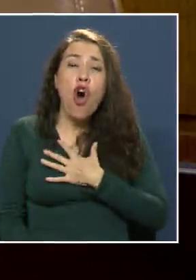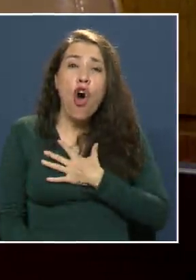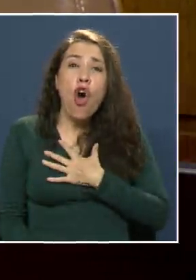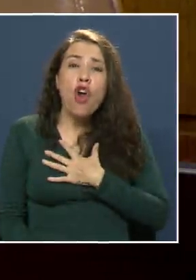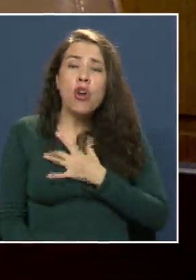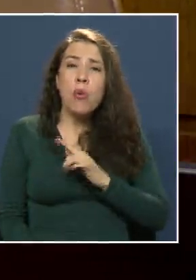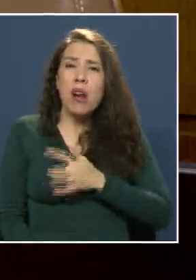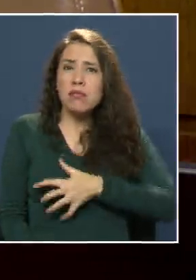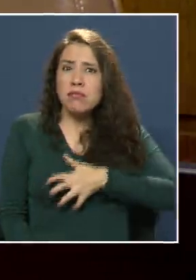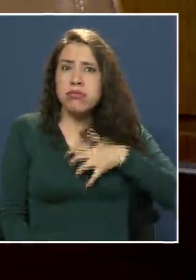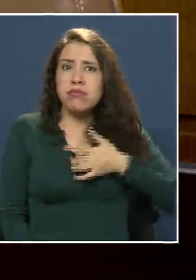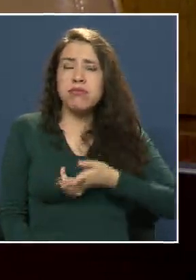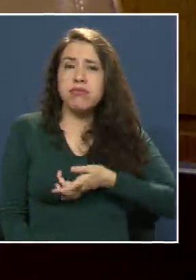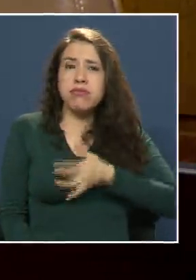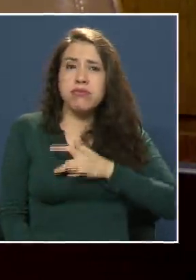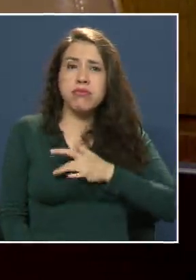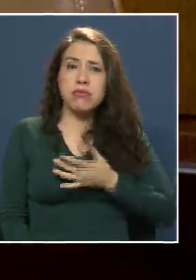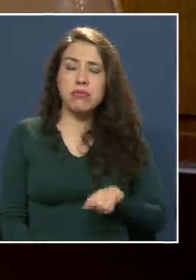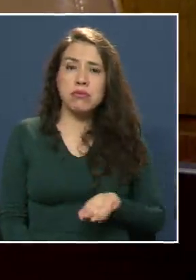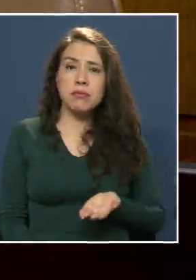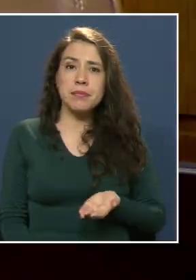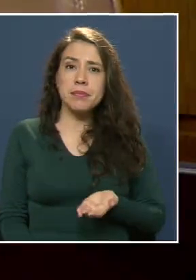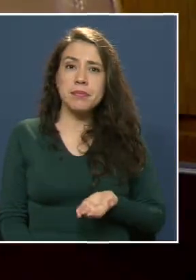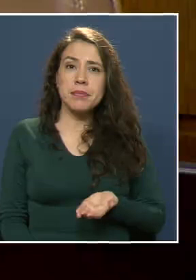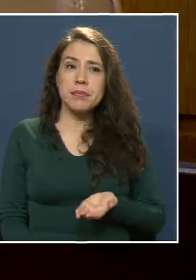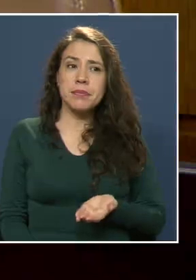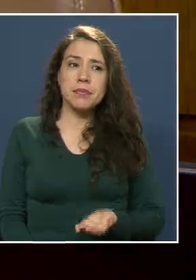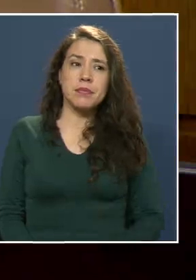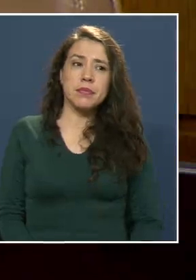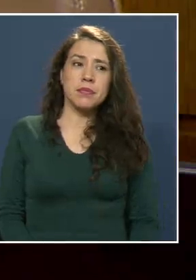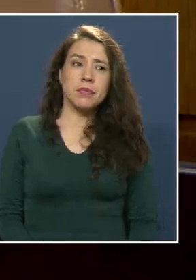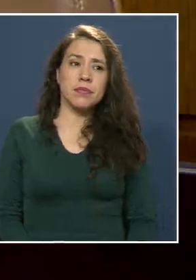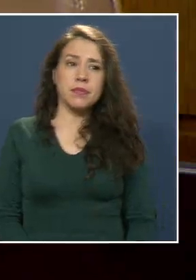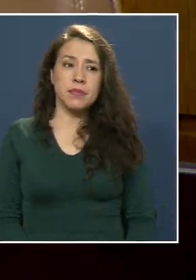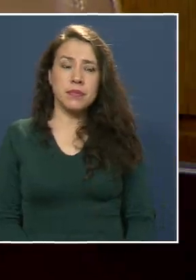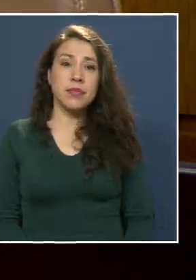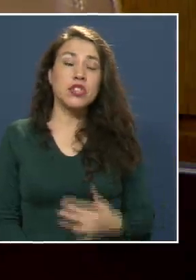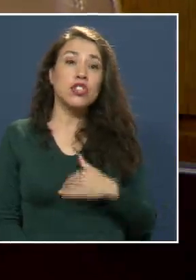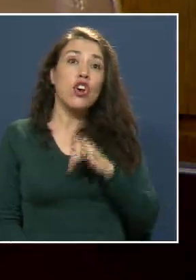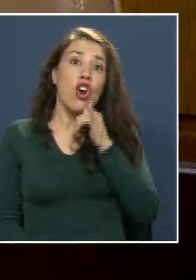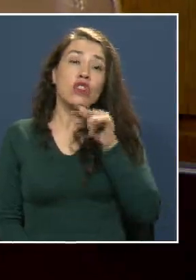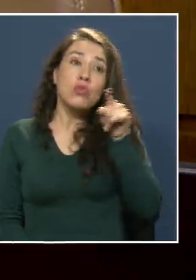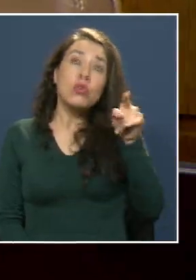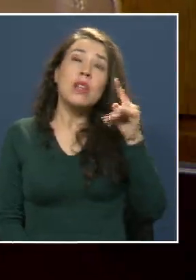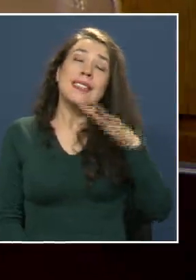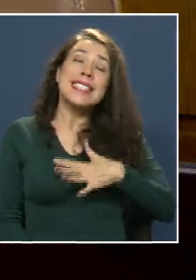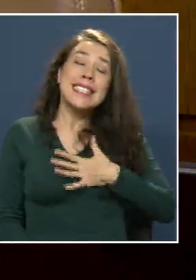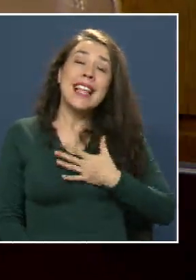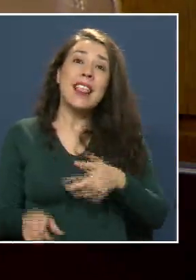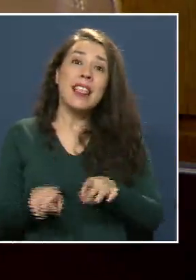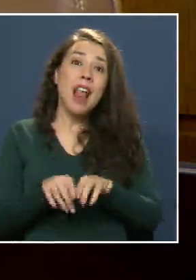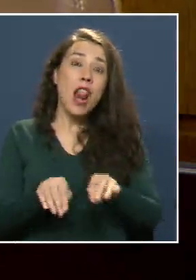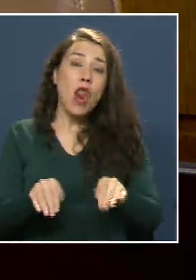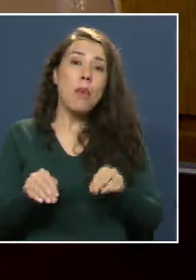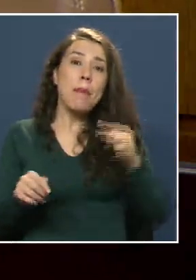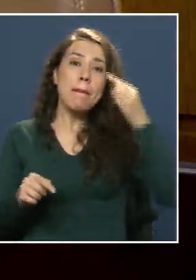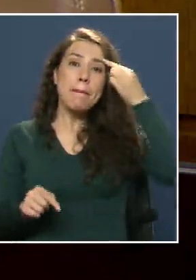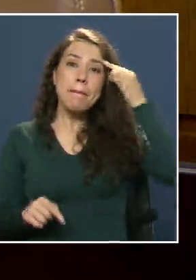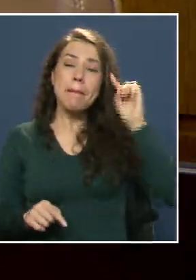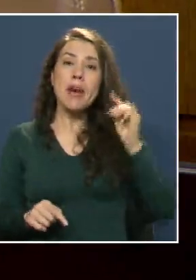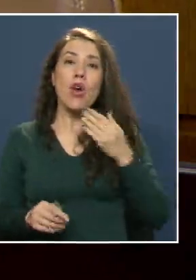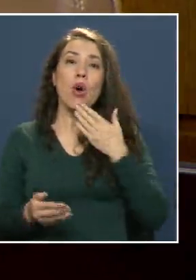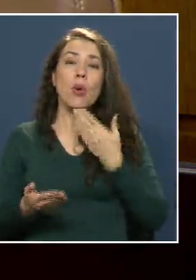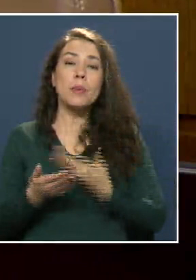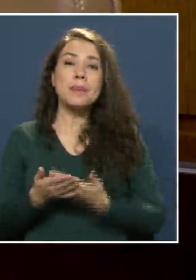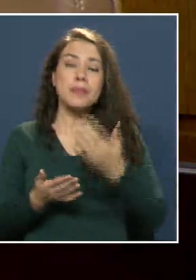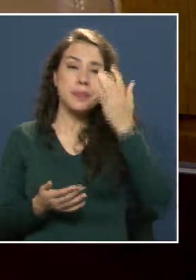provoca indignación. Y que, no sé si a usted le pasa, señor presidente, pero cada vez